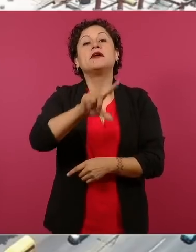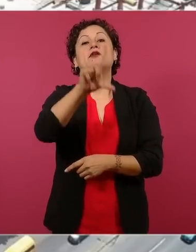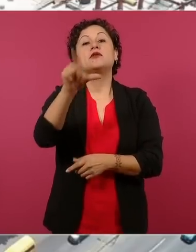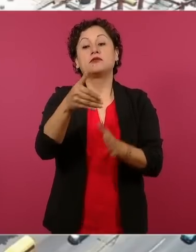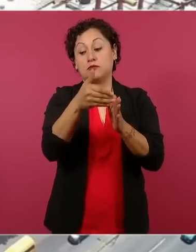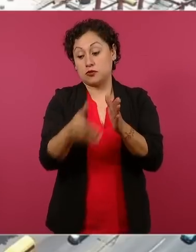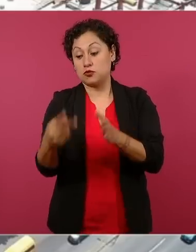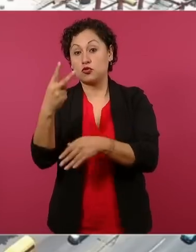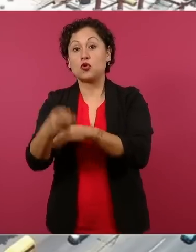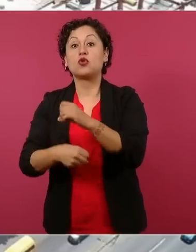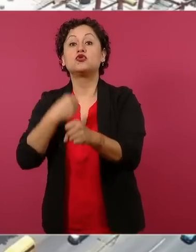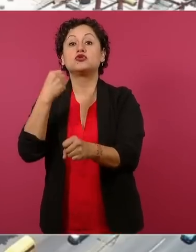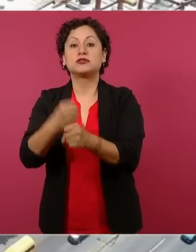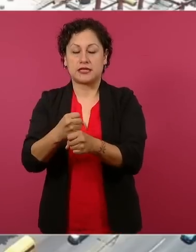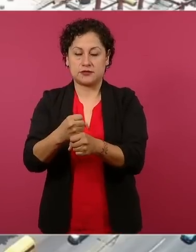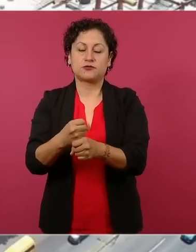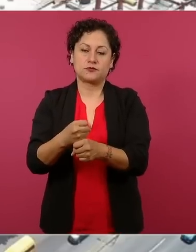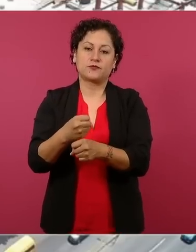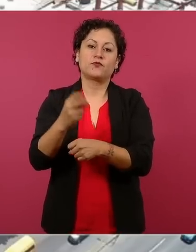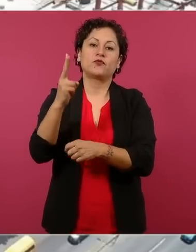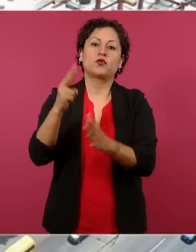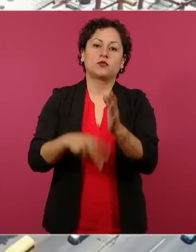años después, en 2019,